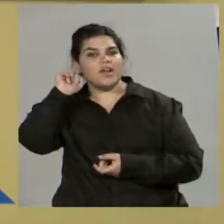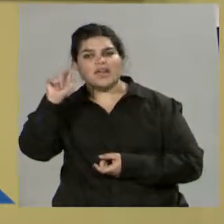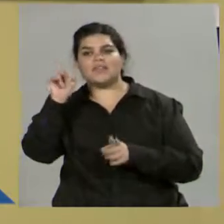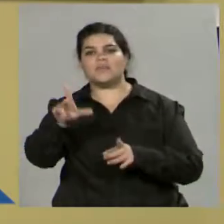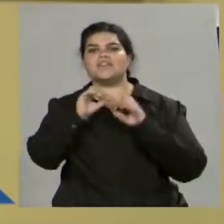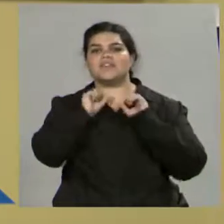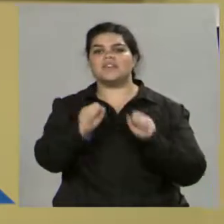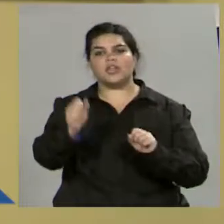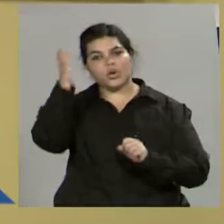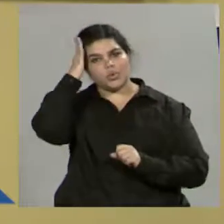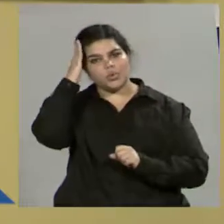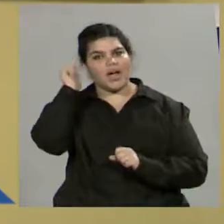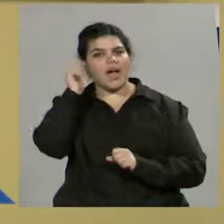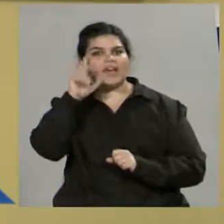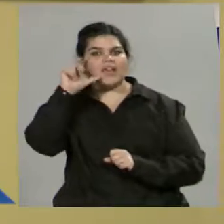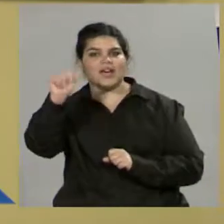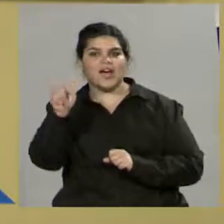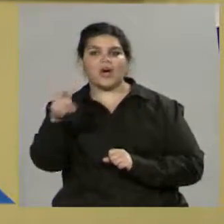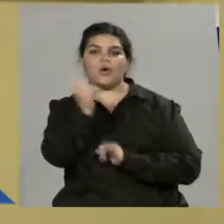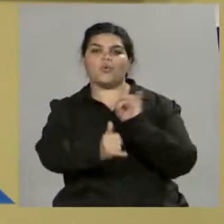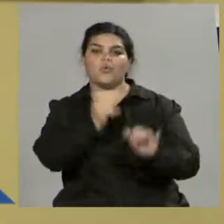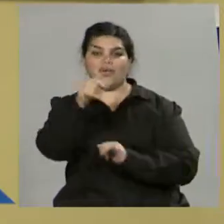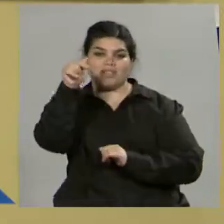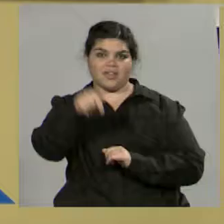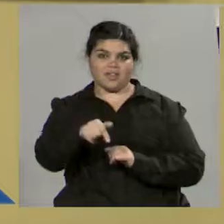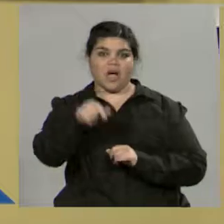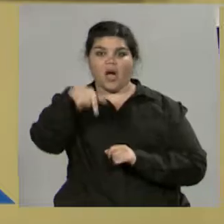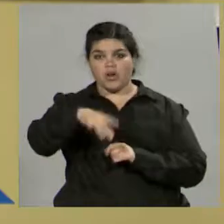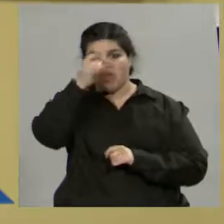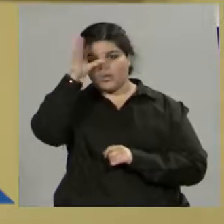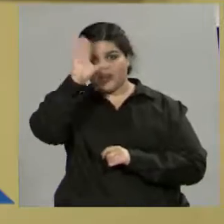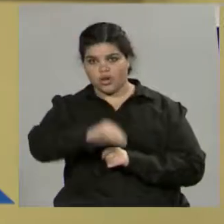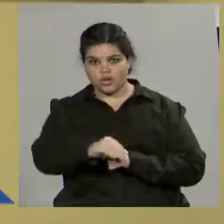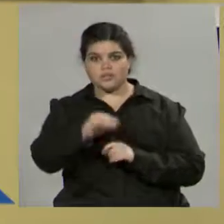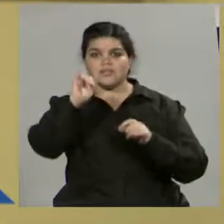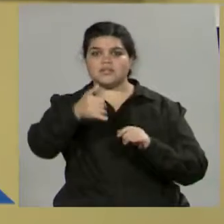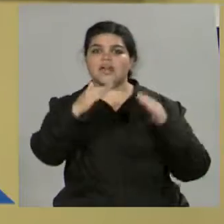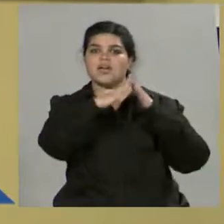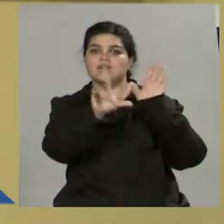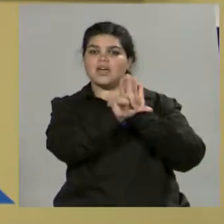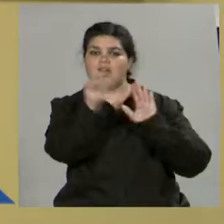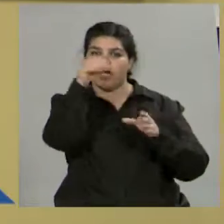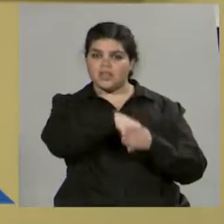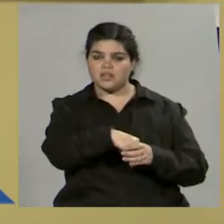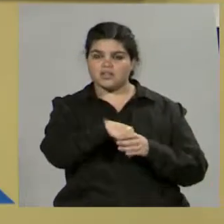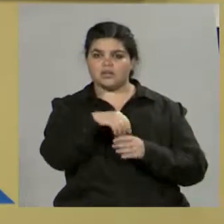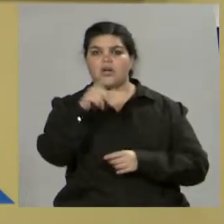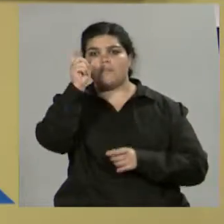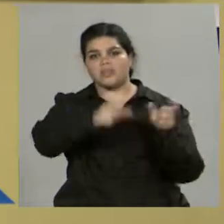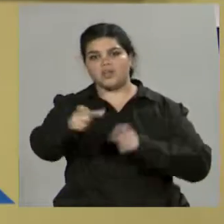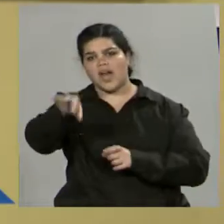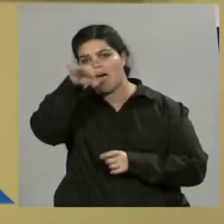Cultura, Diego Gareca, comentando sobre esta actividad que hasta la medianoche se está realizando allí en la legislatura. Van a haber